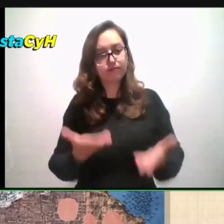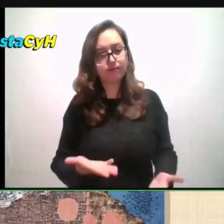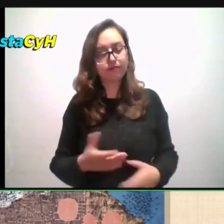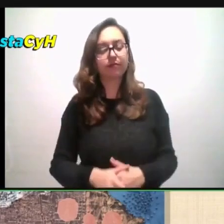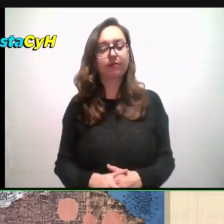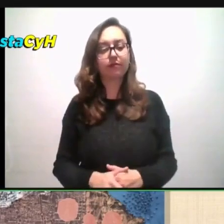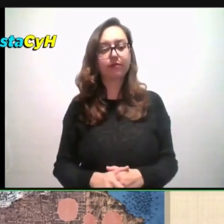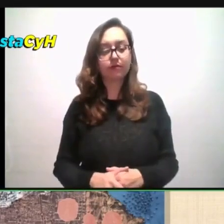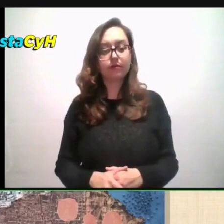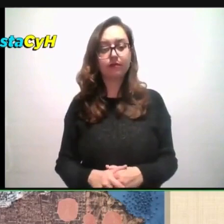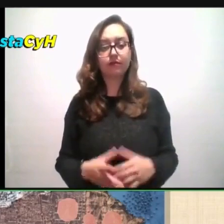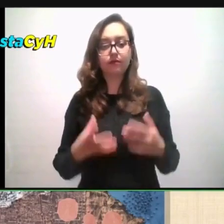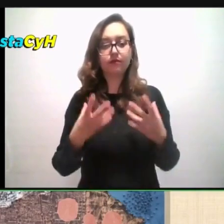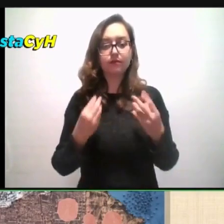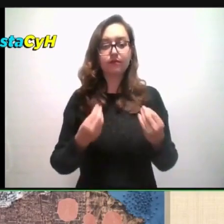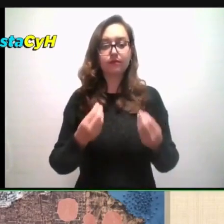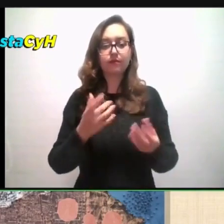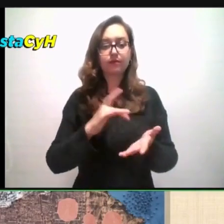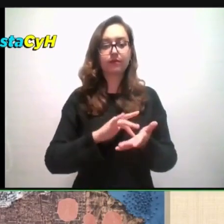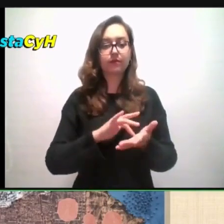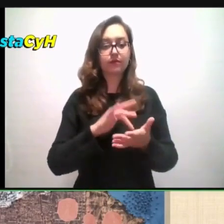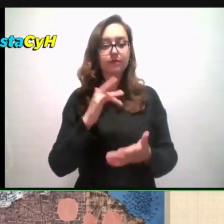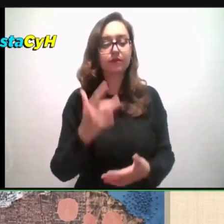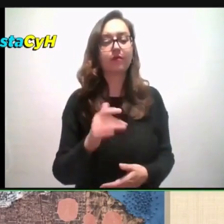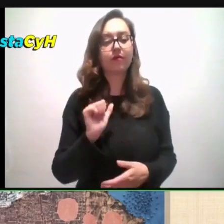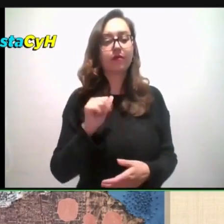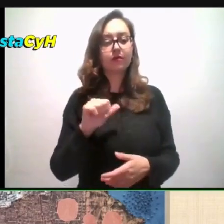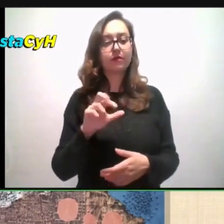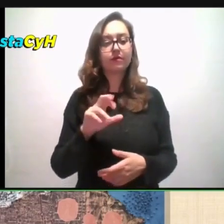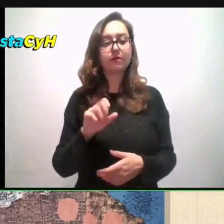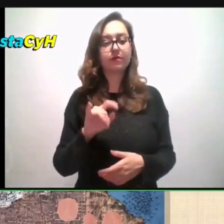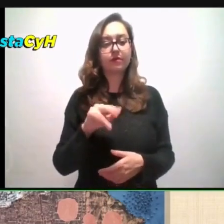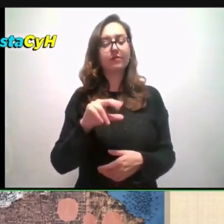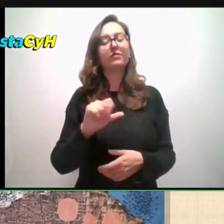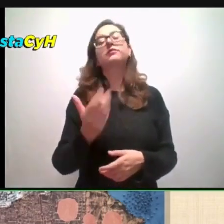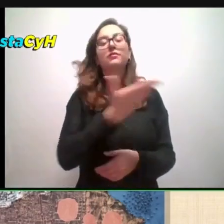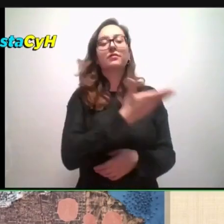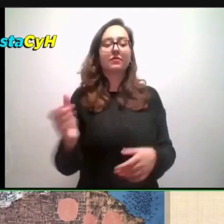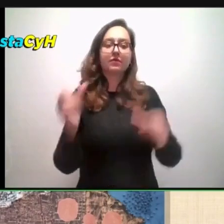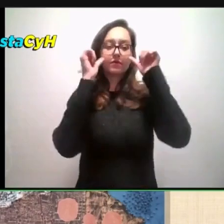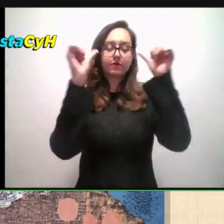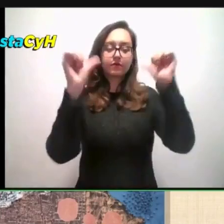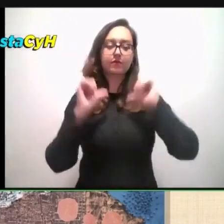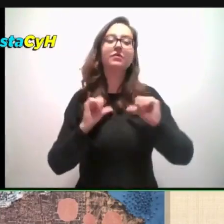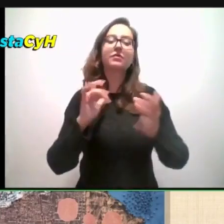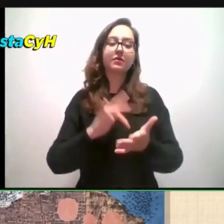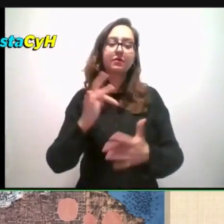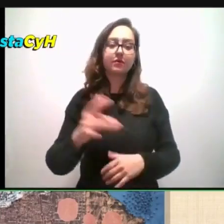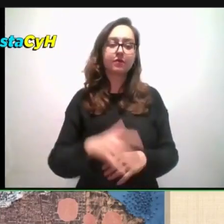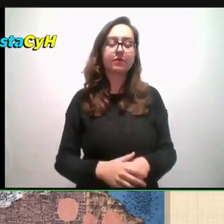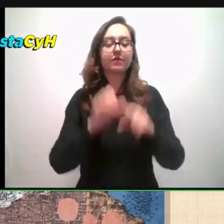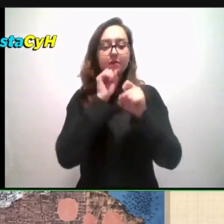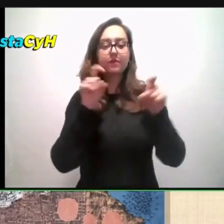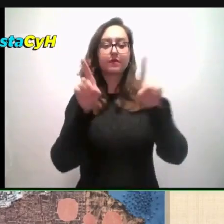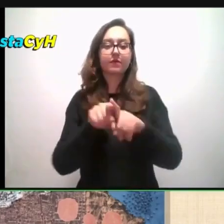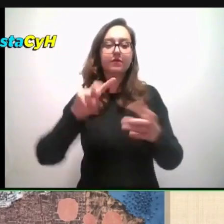Muchas gracias, Ana Cristina. Gracias a todos por su amable presencia. Y también me gustaría agradecer a la ingeniera Paula de